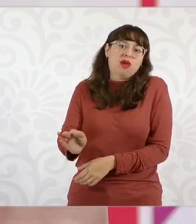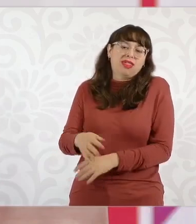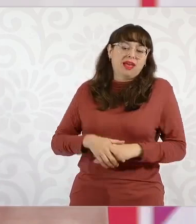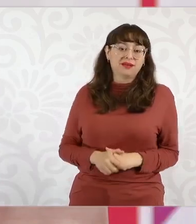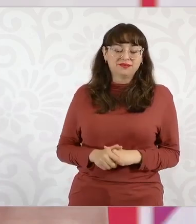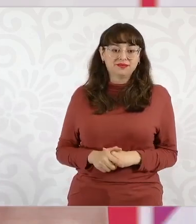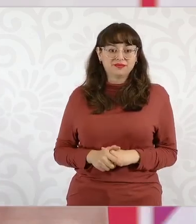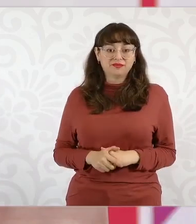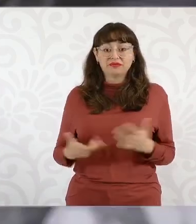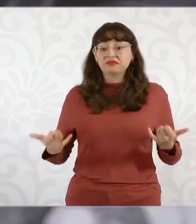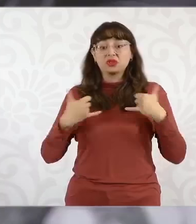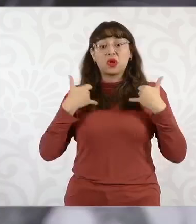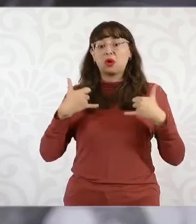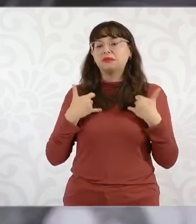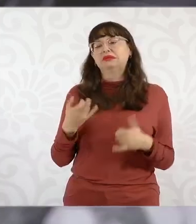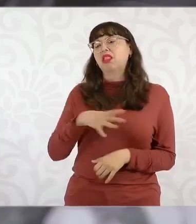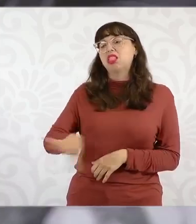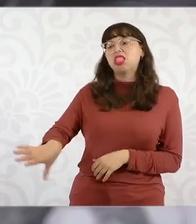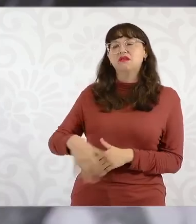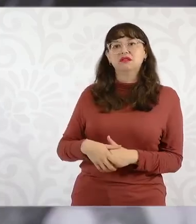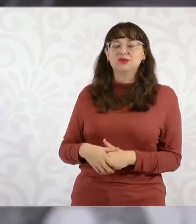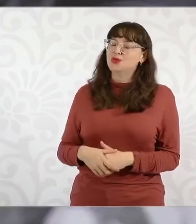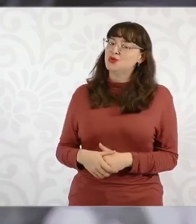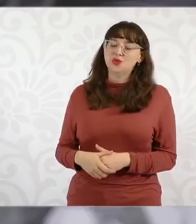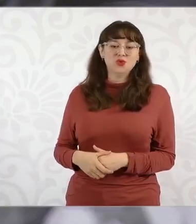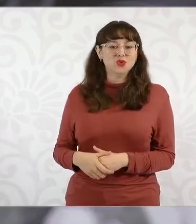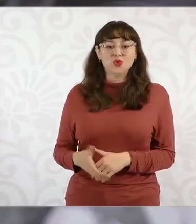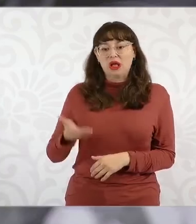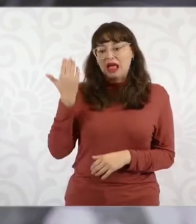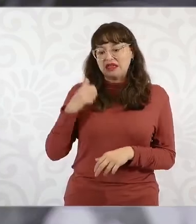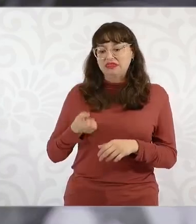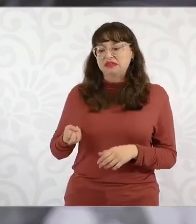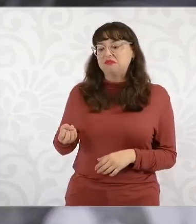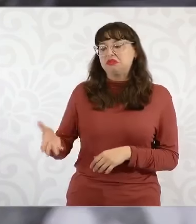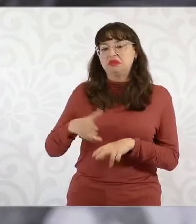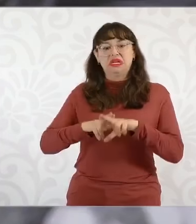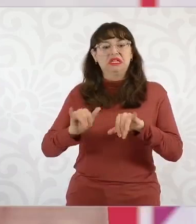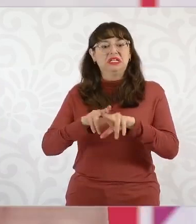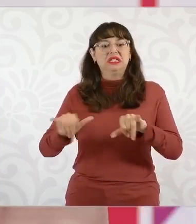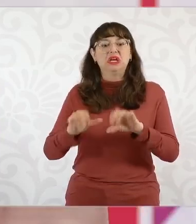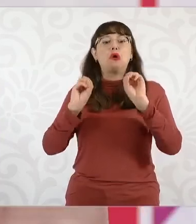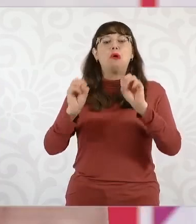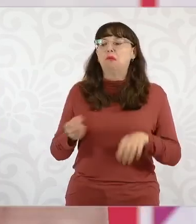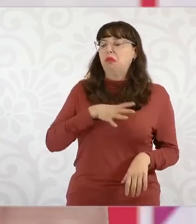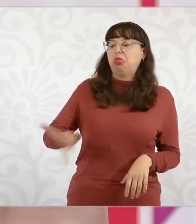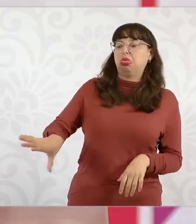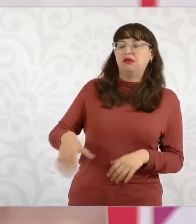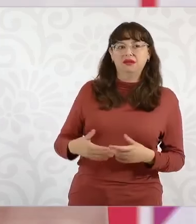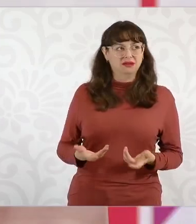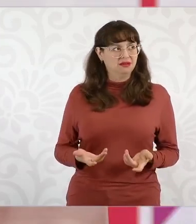Lo peor que puedes decirle a un joven es que es rechazado. Antes les decían ninis o rechazados. ¿Es